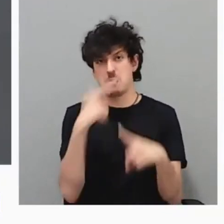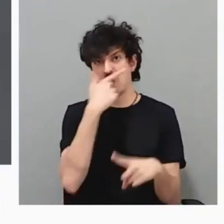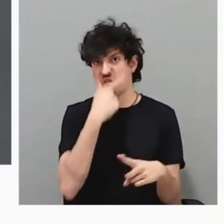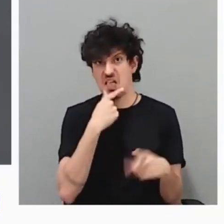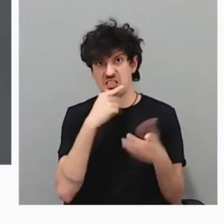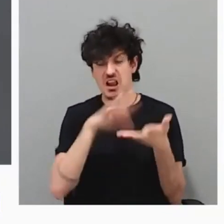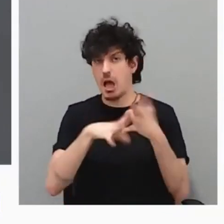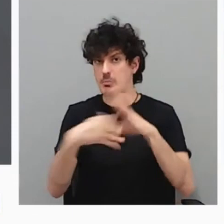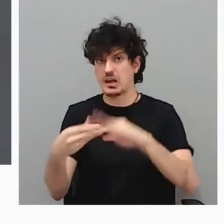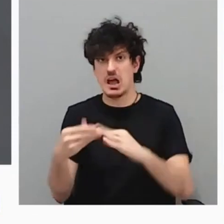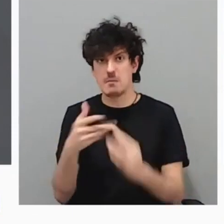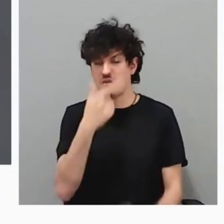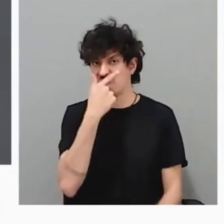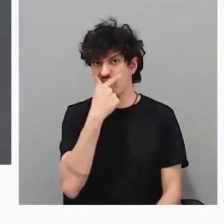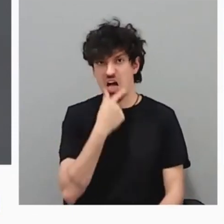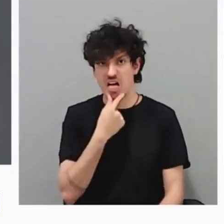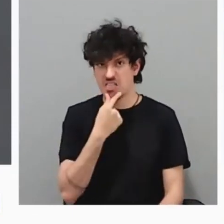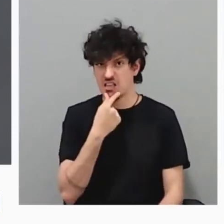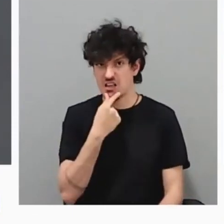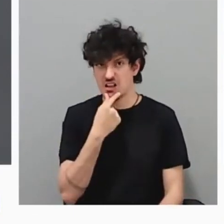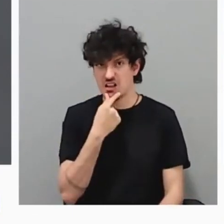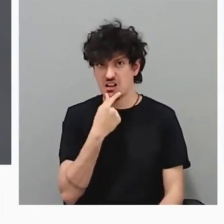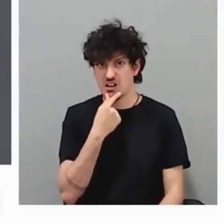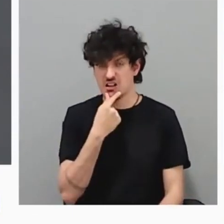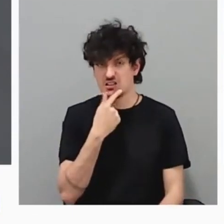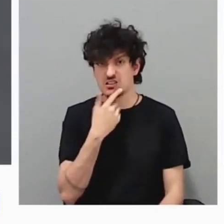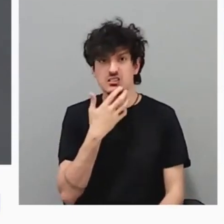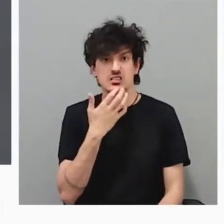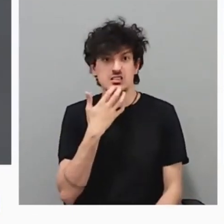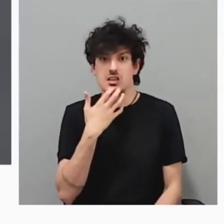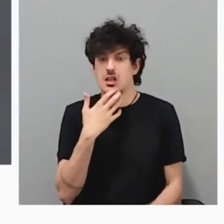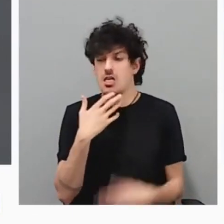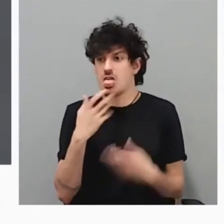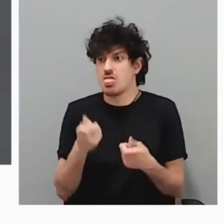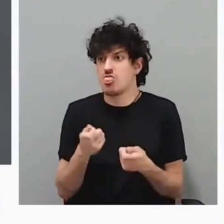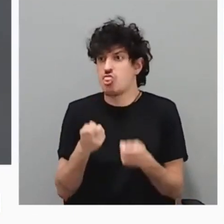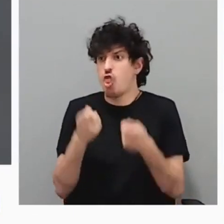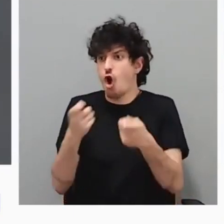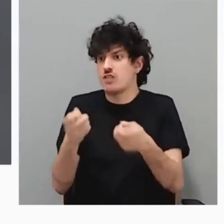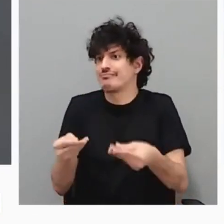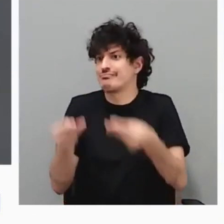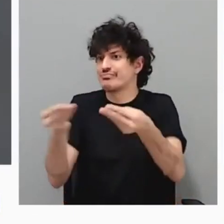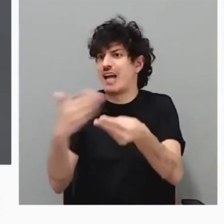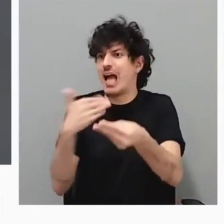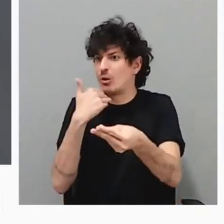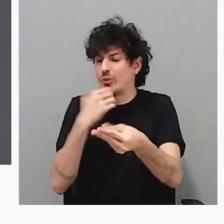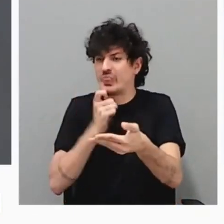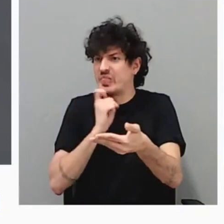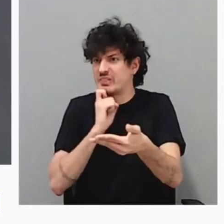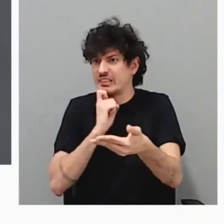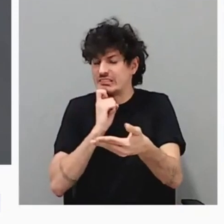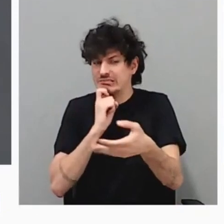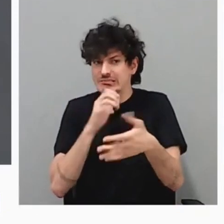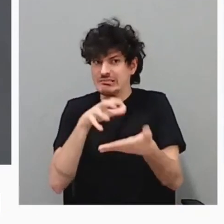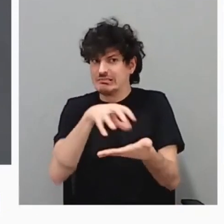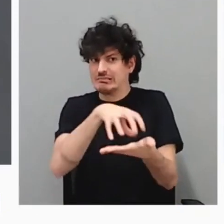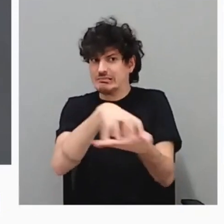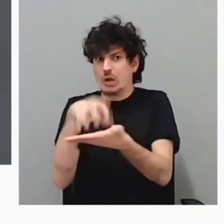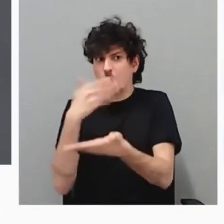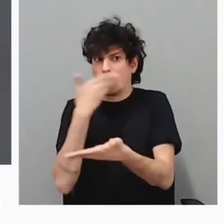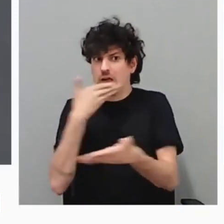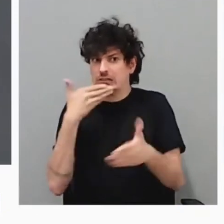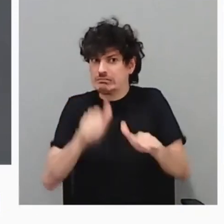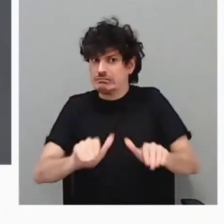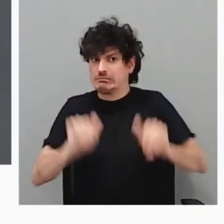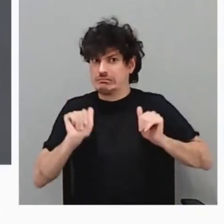doy algo muy complejo, pues hay muchos coles que se me van a quedar fuera, ¿no?, porque no tienen los recursos o lo que sea. Entonces, hemos estado intentando